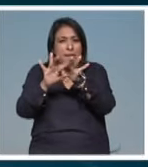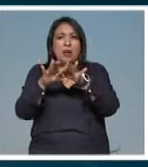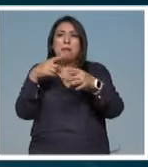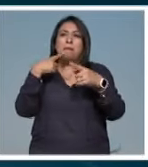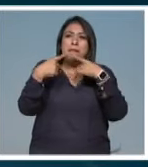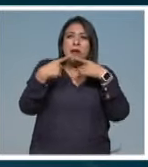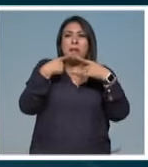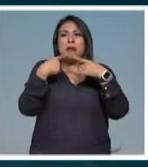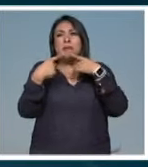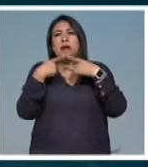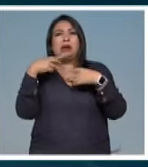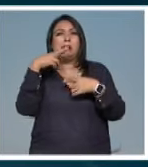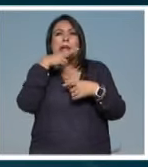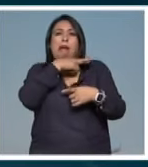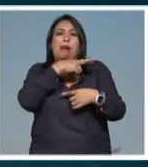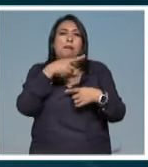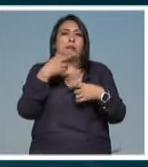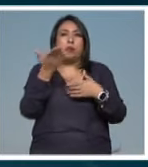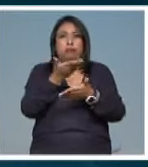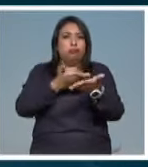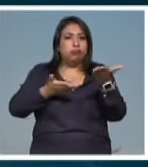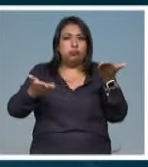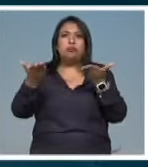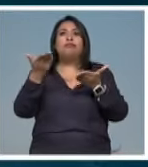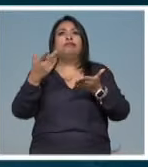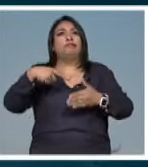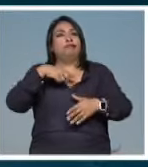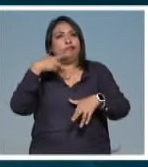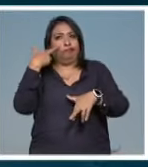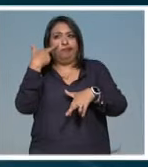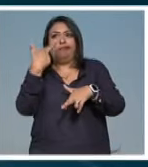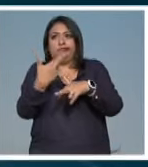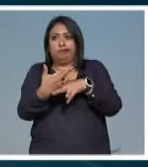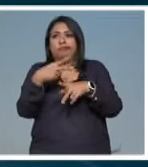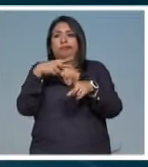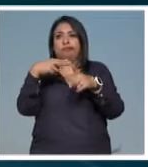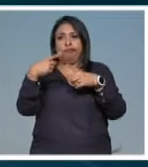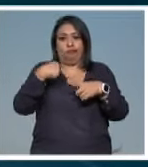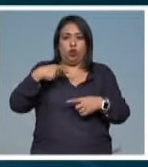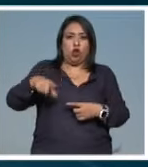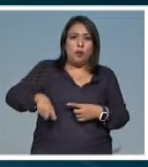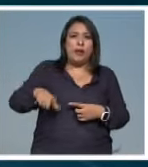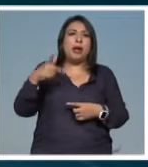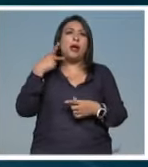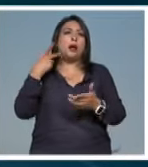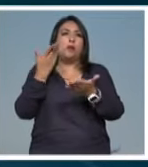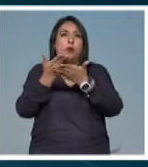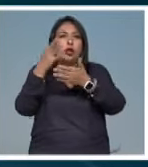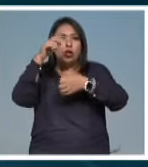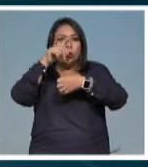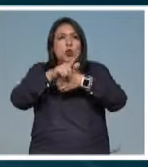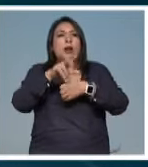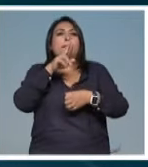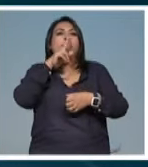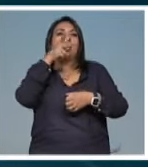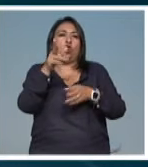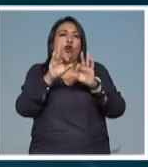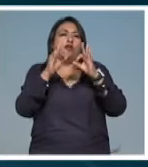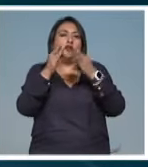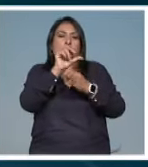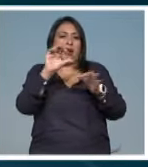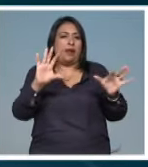a toda velocidad y que nos toca, desde el gobierno, desde las políticas culturales, construir mejores mecanismos